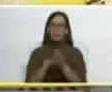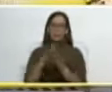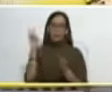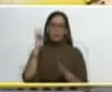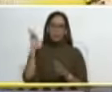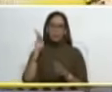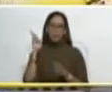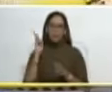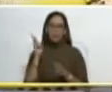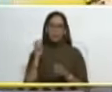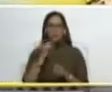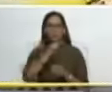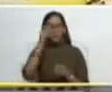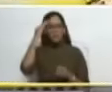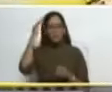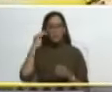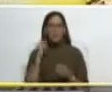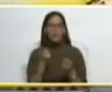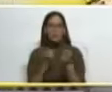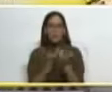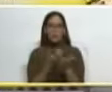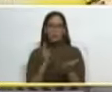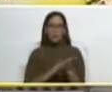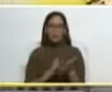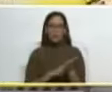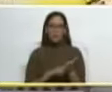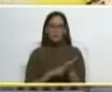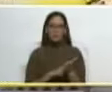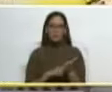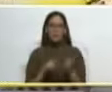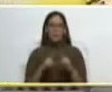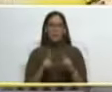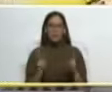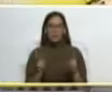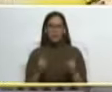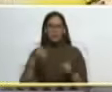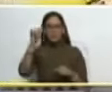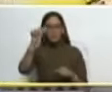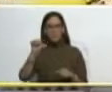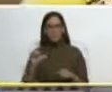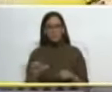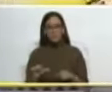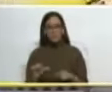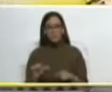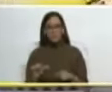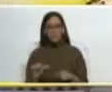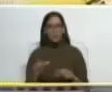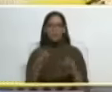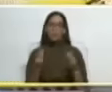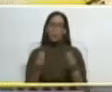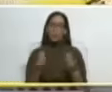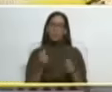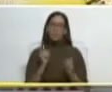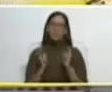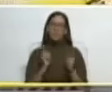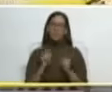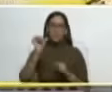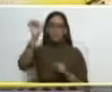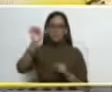Ustedes saben que la economía es realidad, pero es percepción. Y muchas veces la percepción